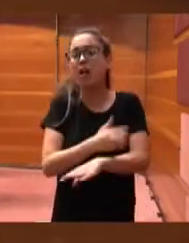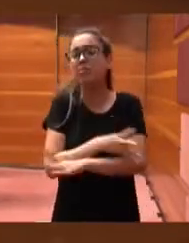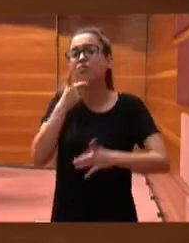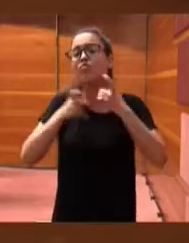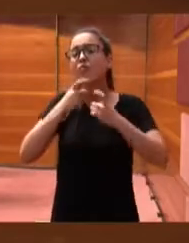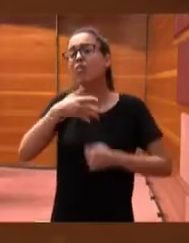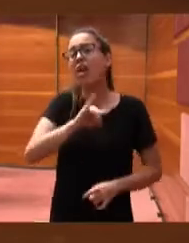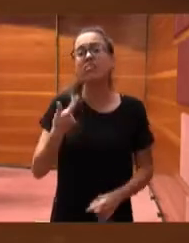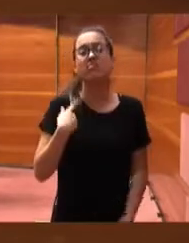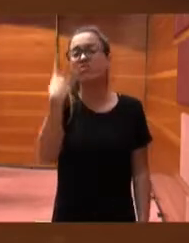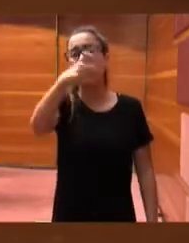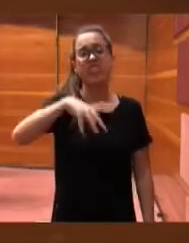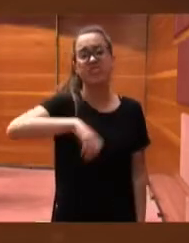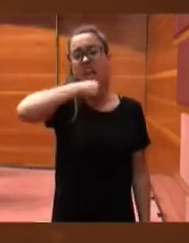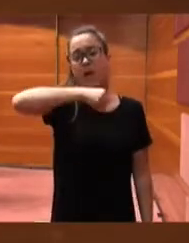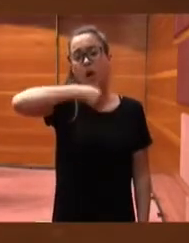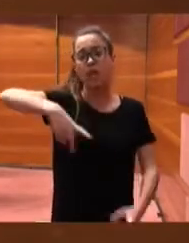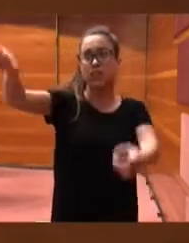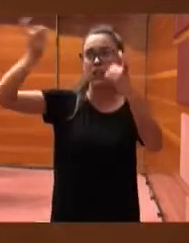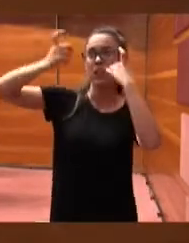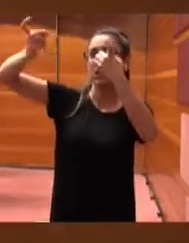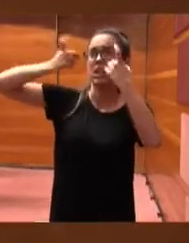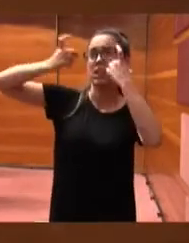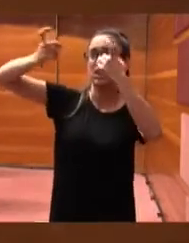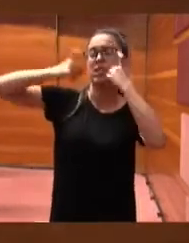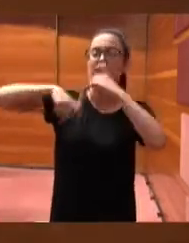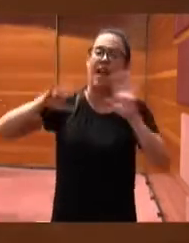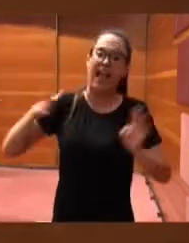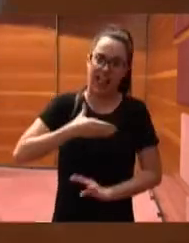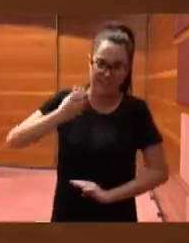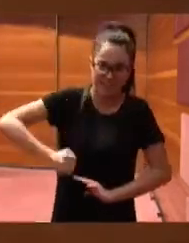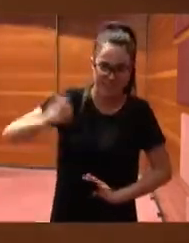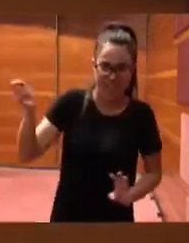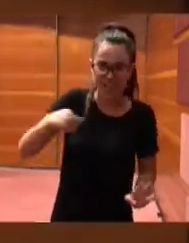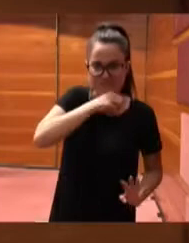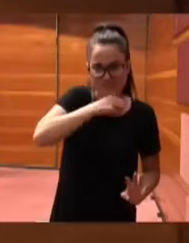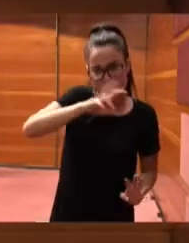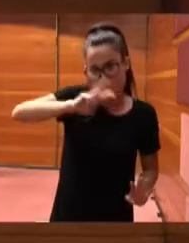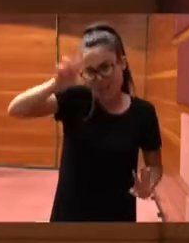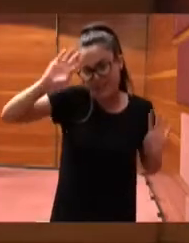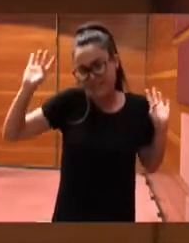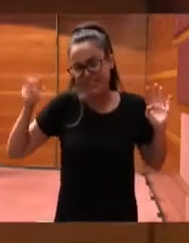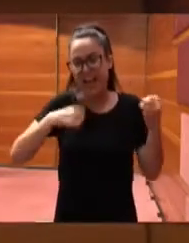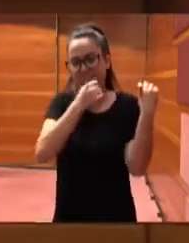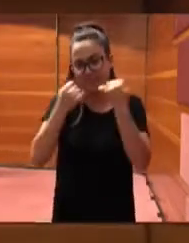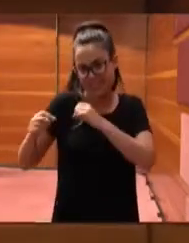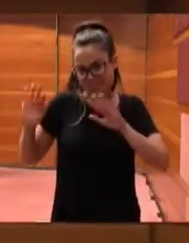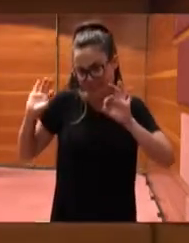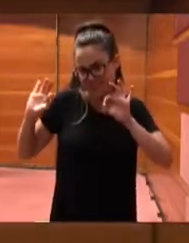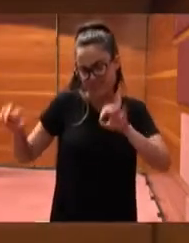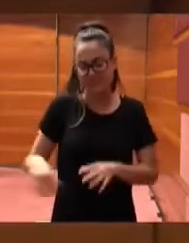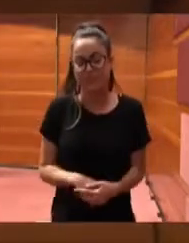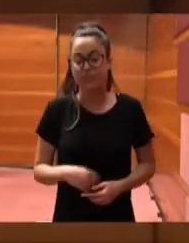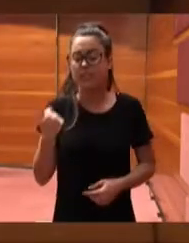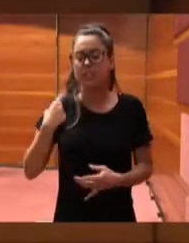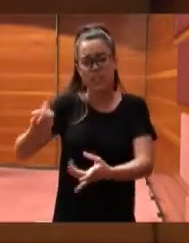No necesito abuelos cebolleta que me estén diciendo lo que tengo. No me refiero a Azkuna, ¿eh? Me refiero a la administración, ¿vale? Que me estén diciendo lo que tengo que